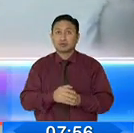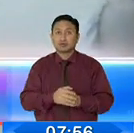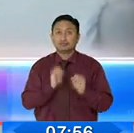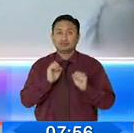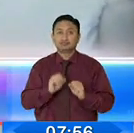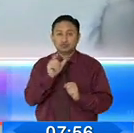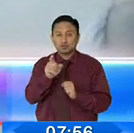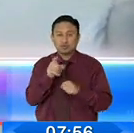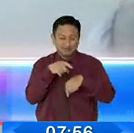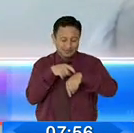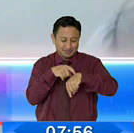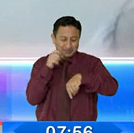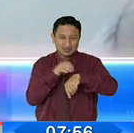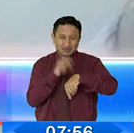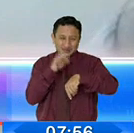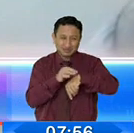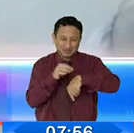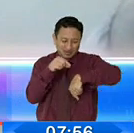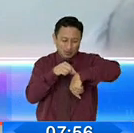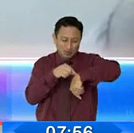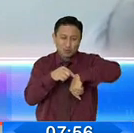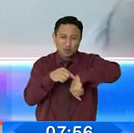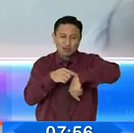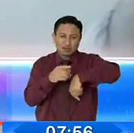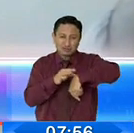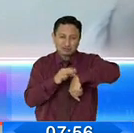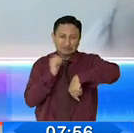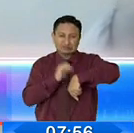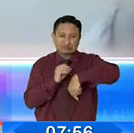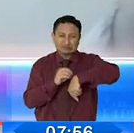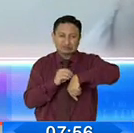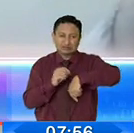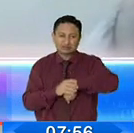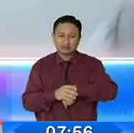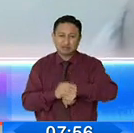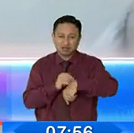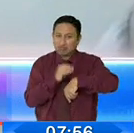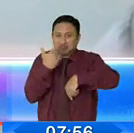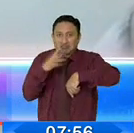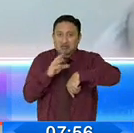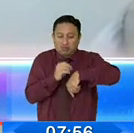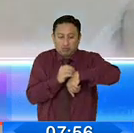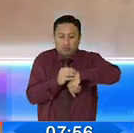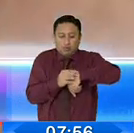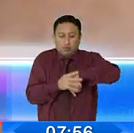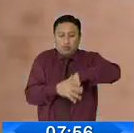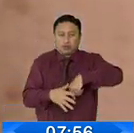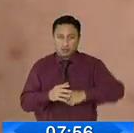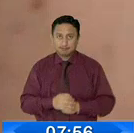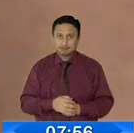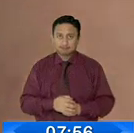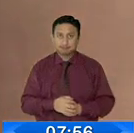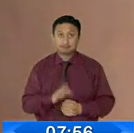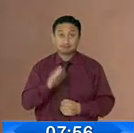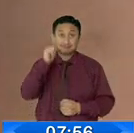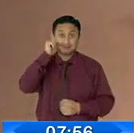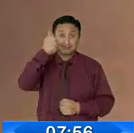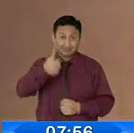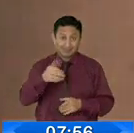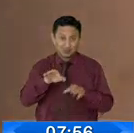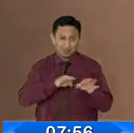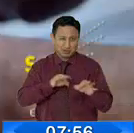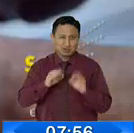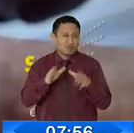pequeños lastimados, agujeradas o ulceradas, que empiezan a sangrar sin causa aparente. En una siguiente entrega le